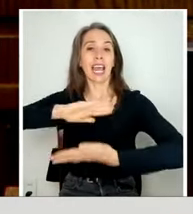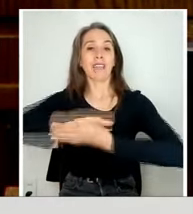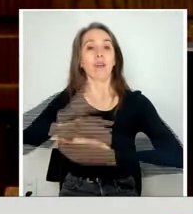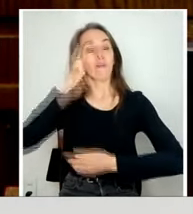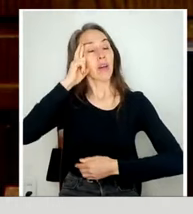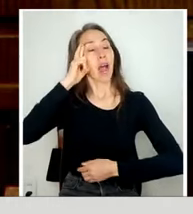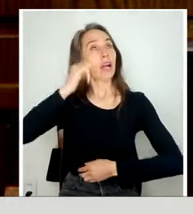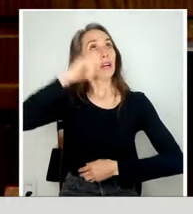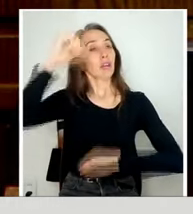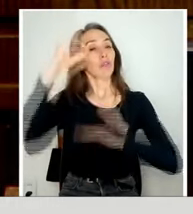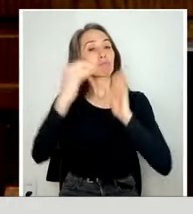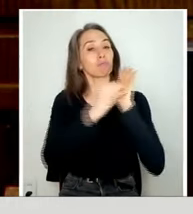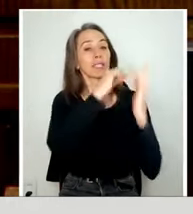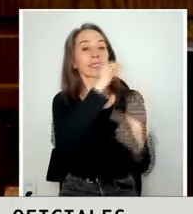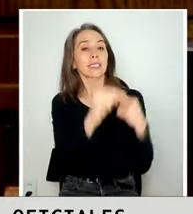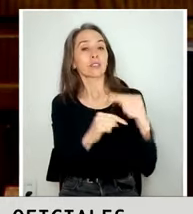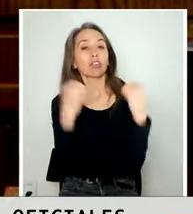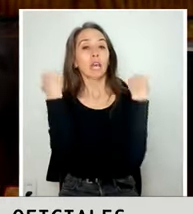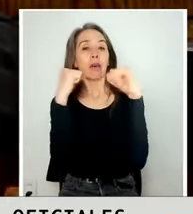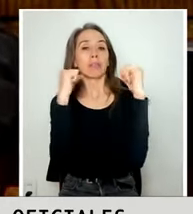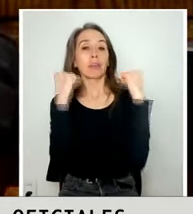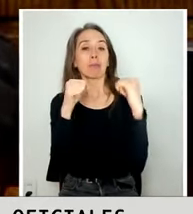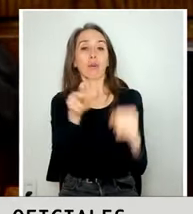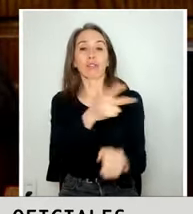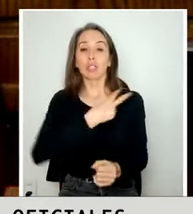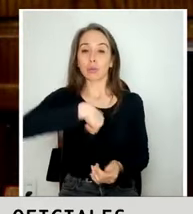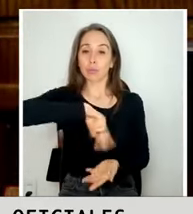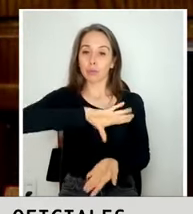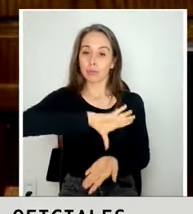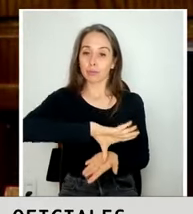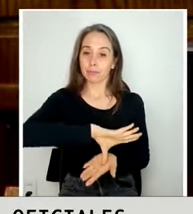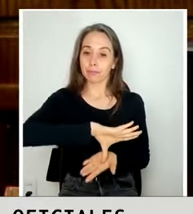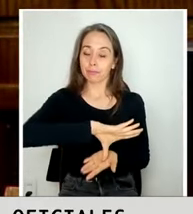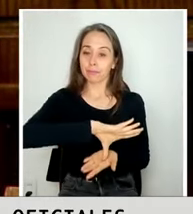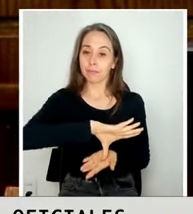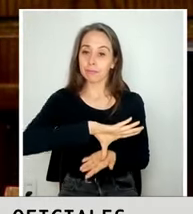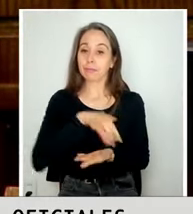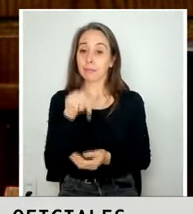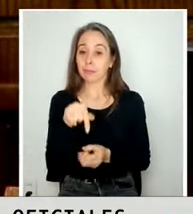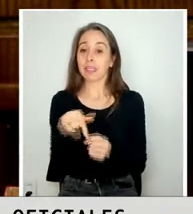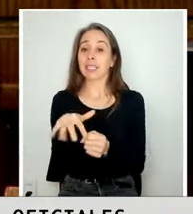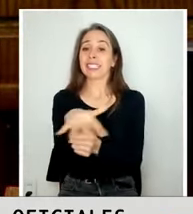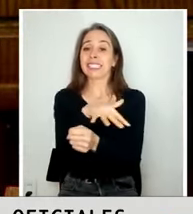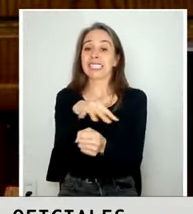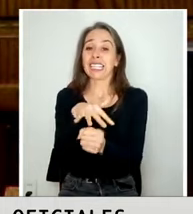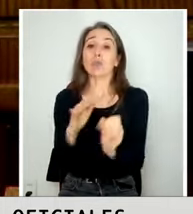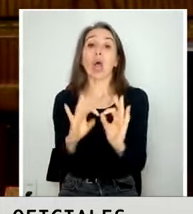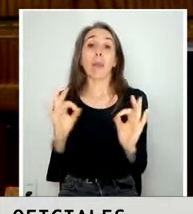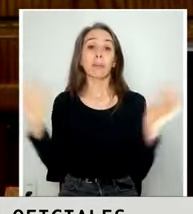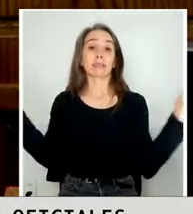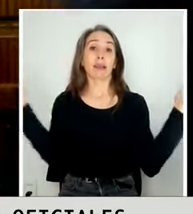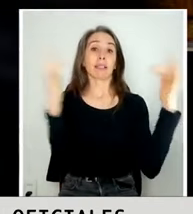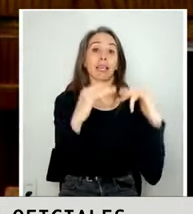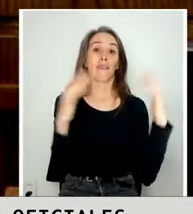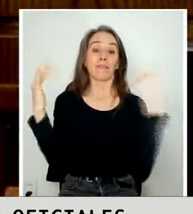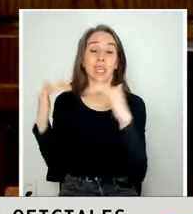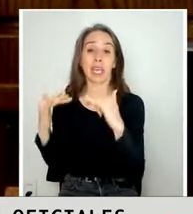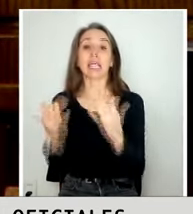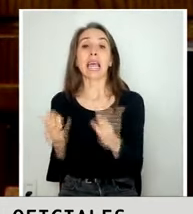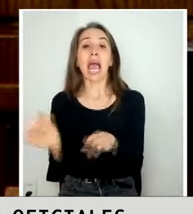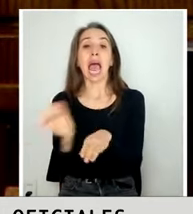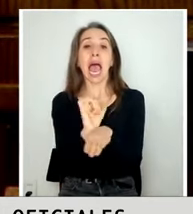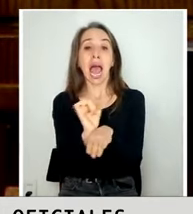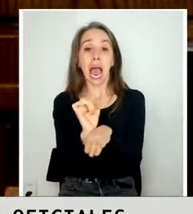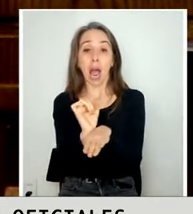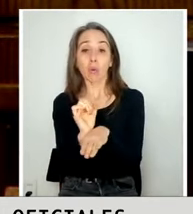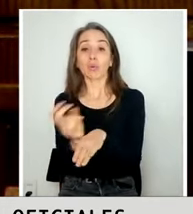historia del deporte de nuestro país esta situación especial amerita que los vehículos que serán utilizados